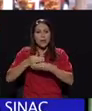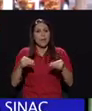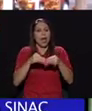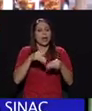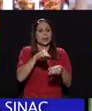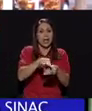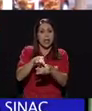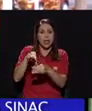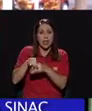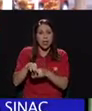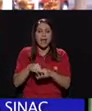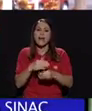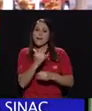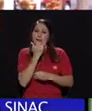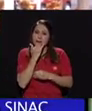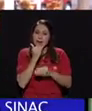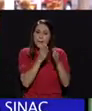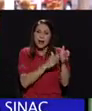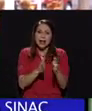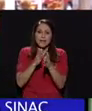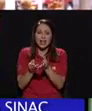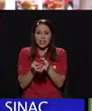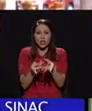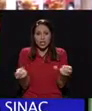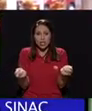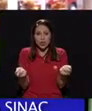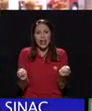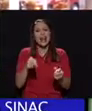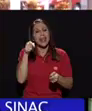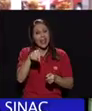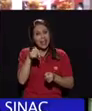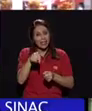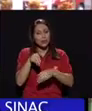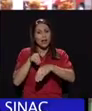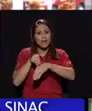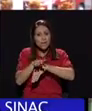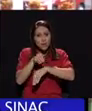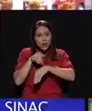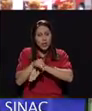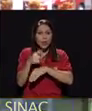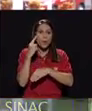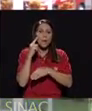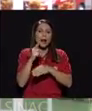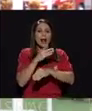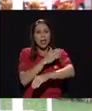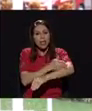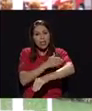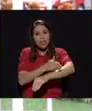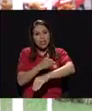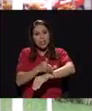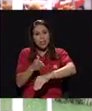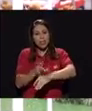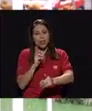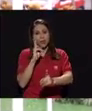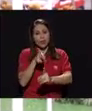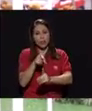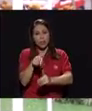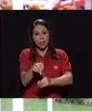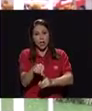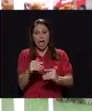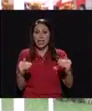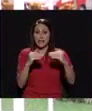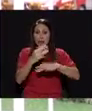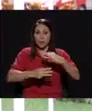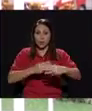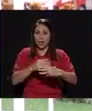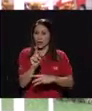planificación territorial, son básicamente las fuentes más importantes o los factores que han influido en el deterioro de los mismos a nivel mundial, ¿verdad?